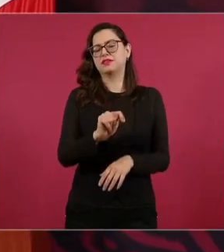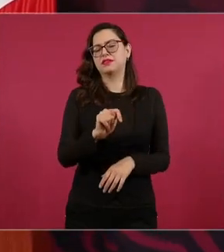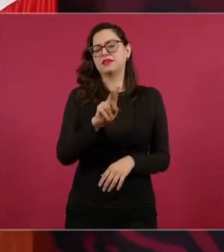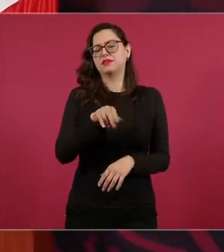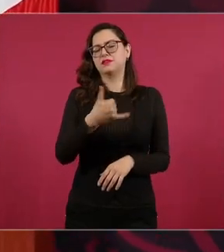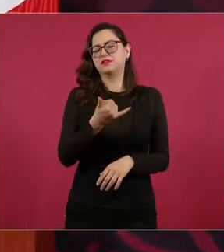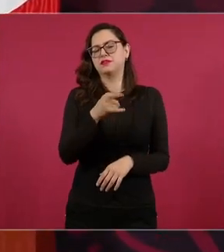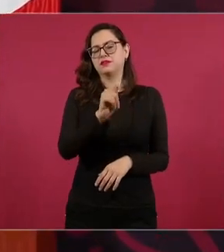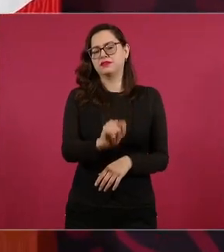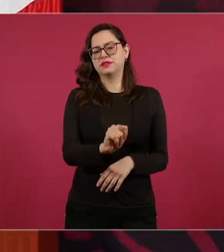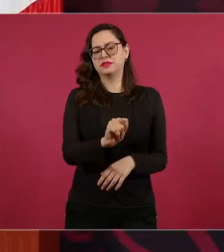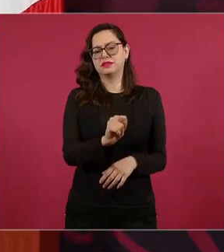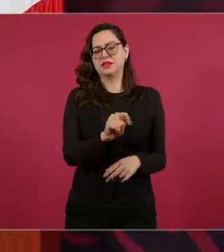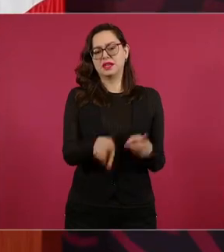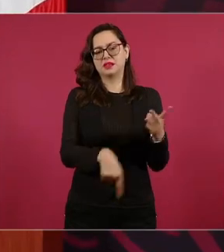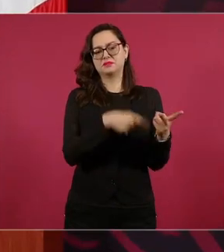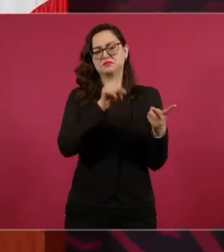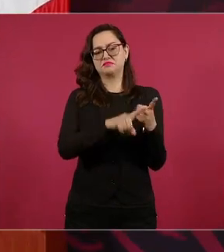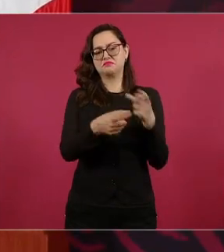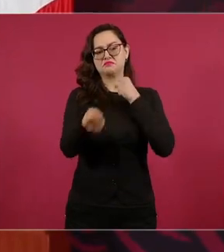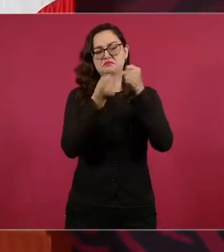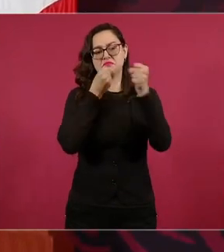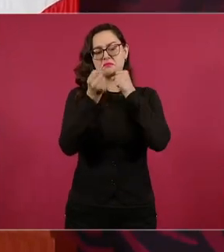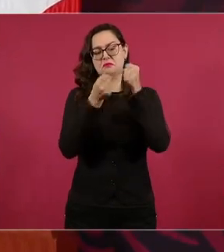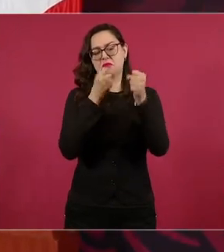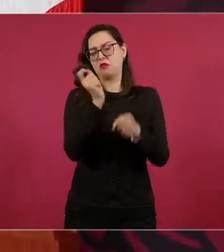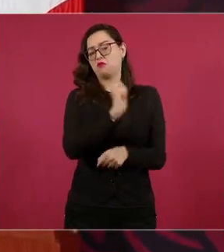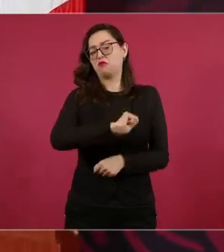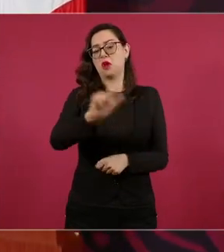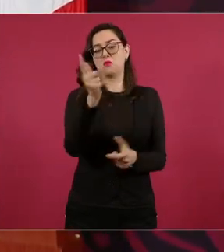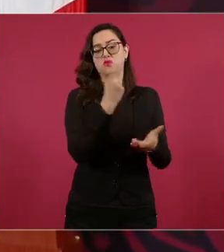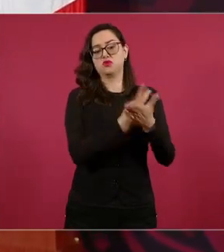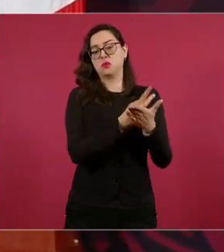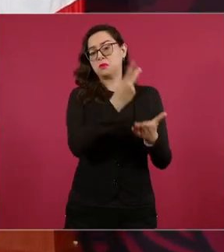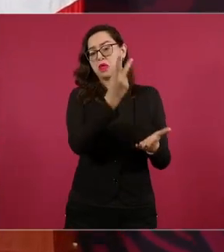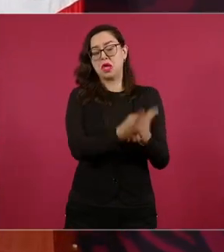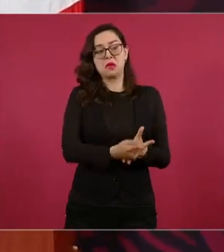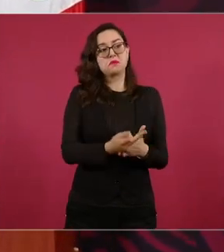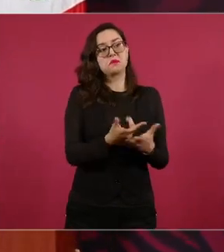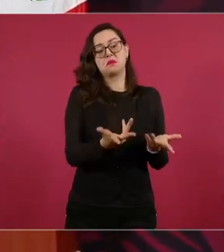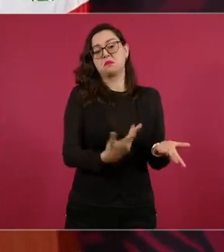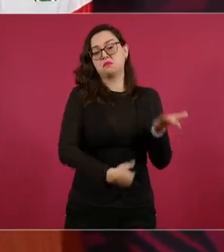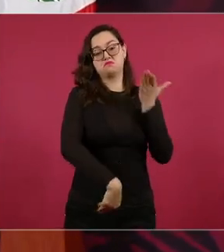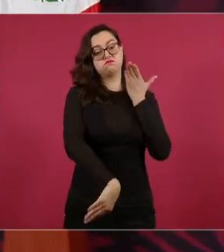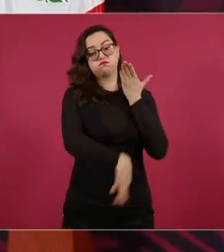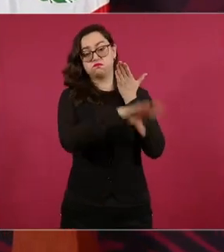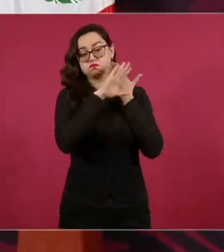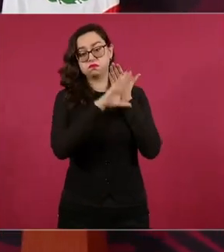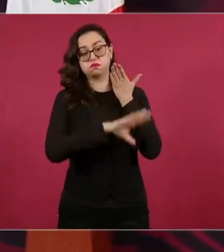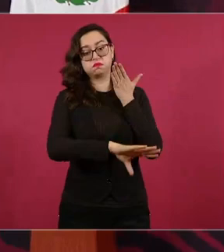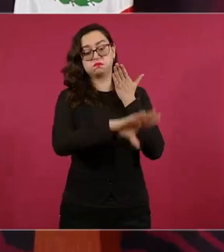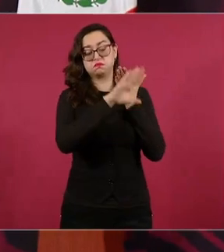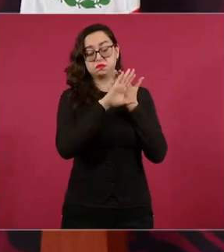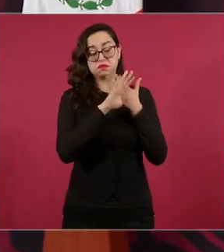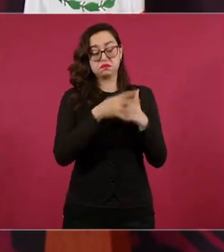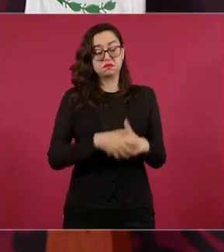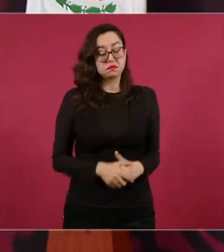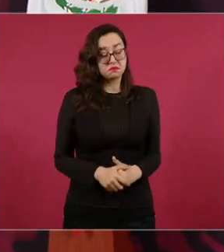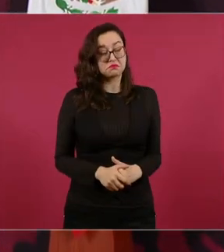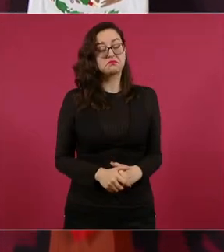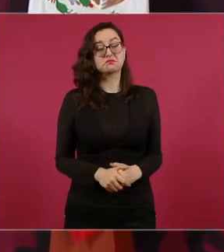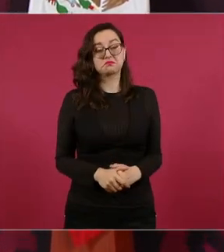dos veces premio Nobel de periodismo o el equivalente